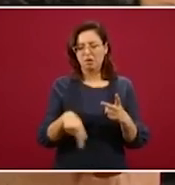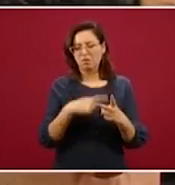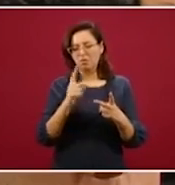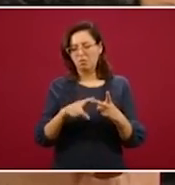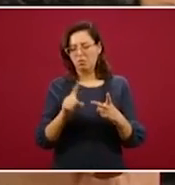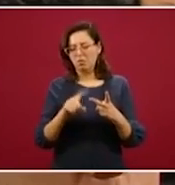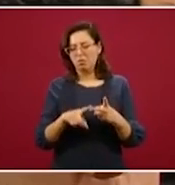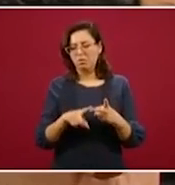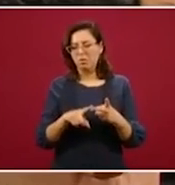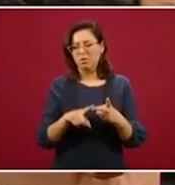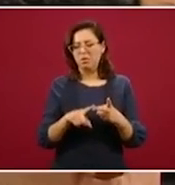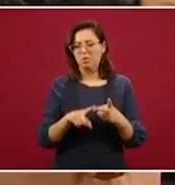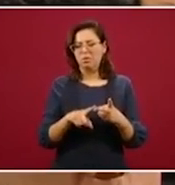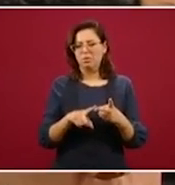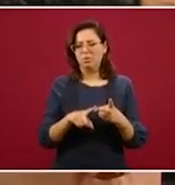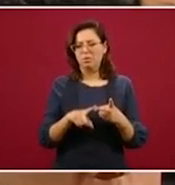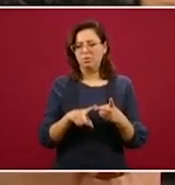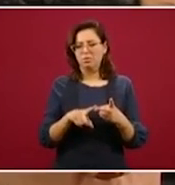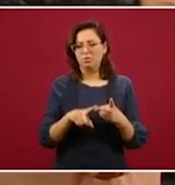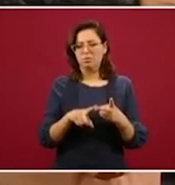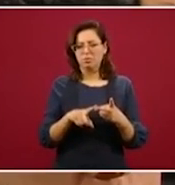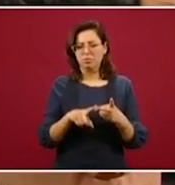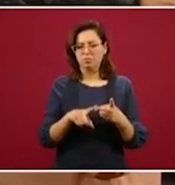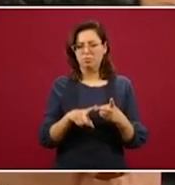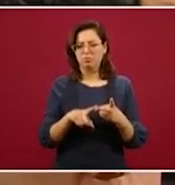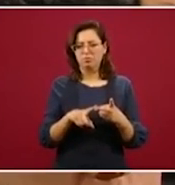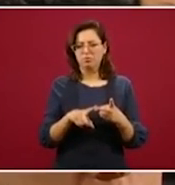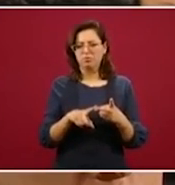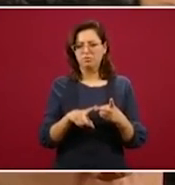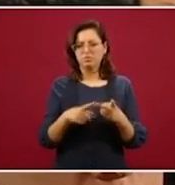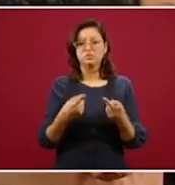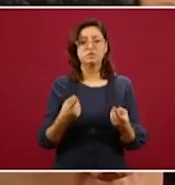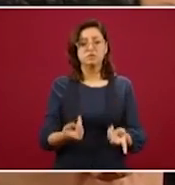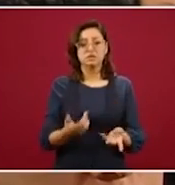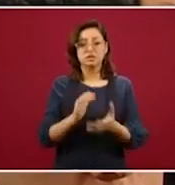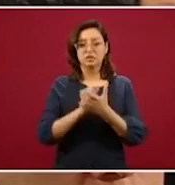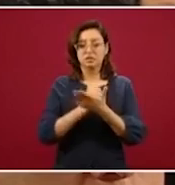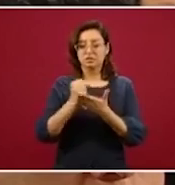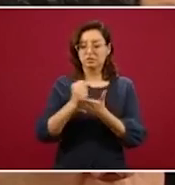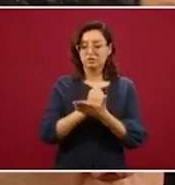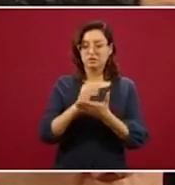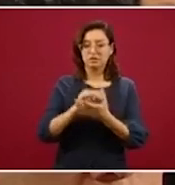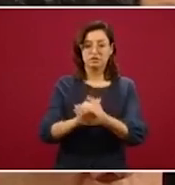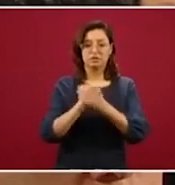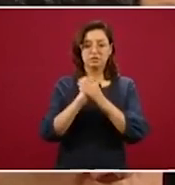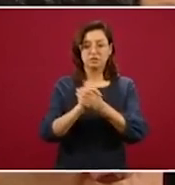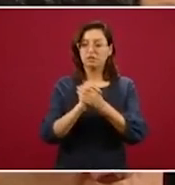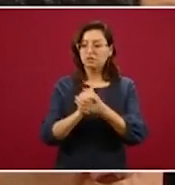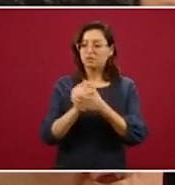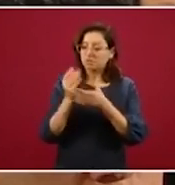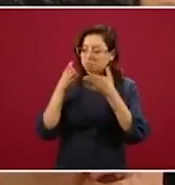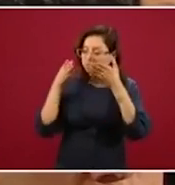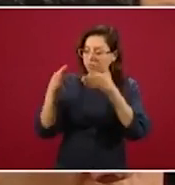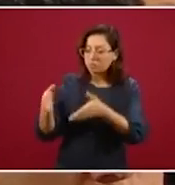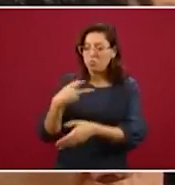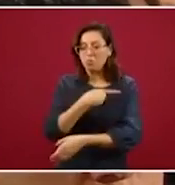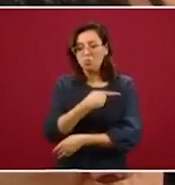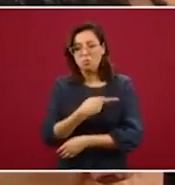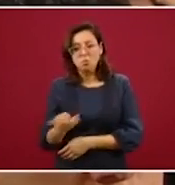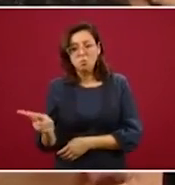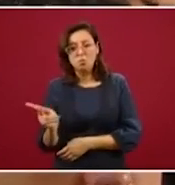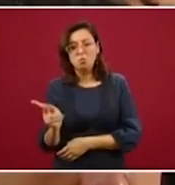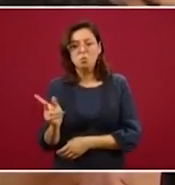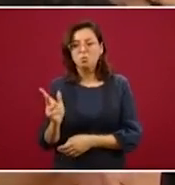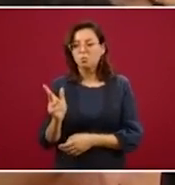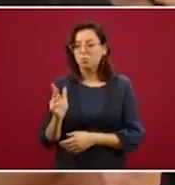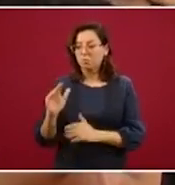para los deciles más bajos de la población, los más pobres, pero luego sigue otro